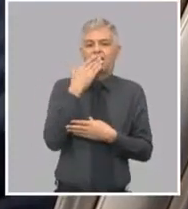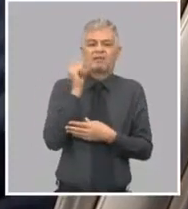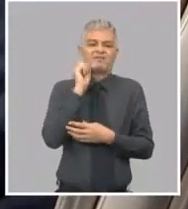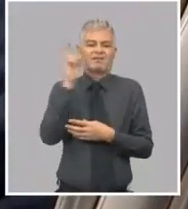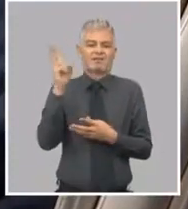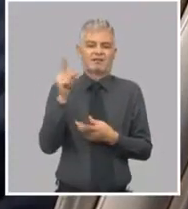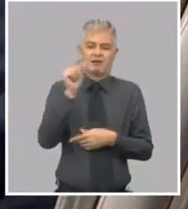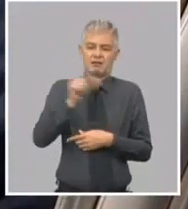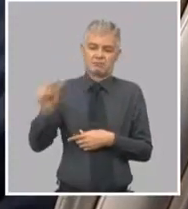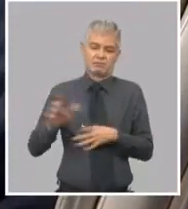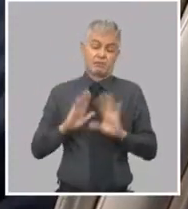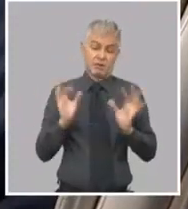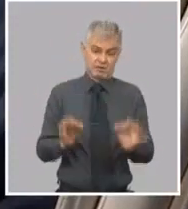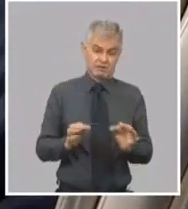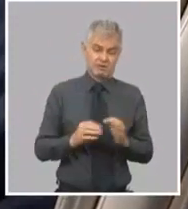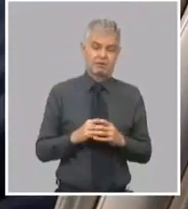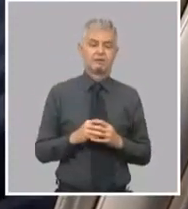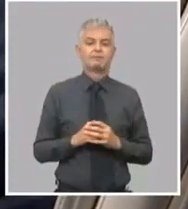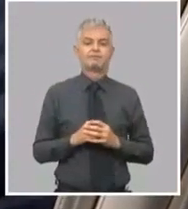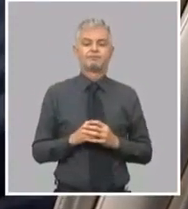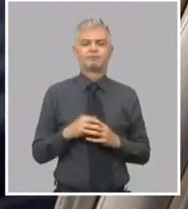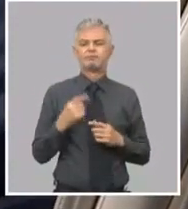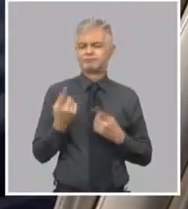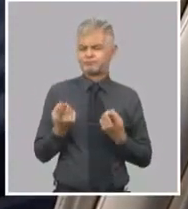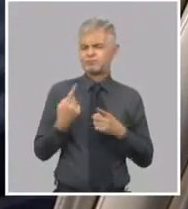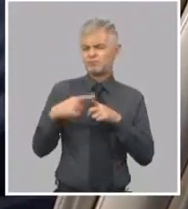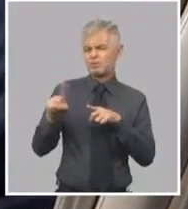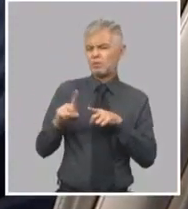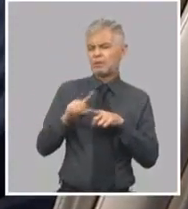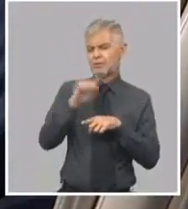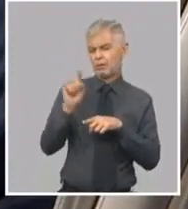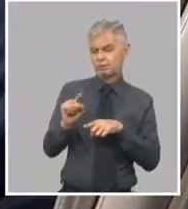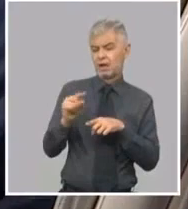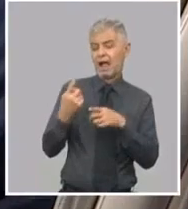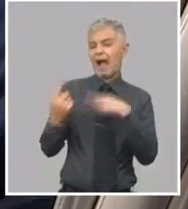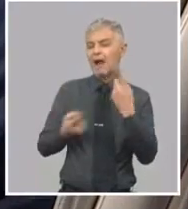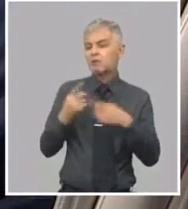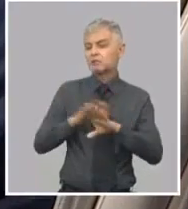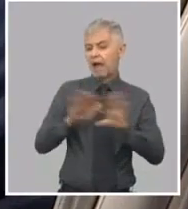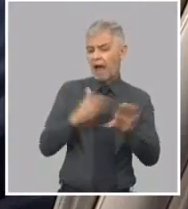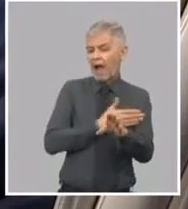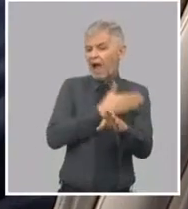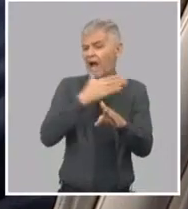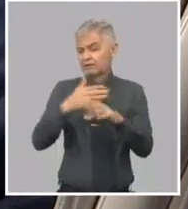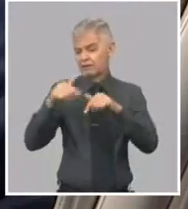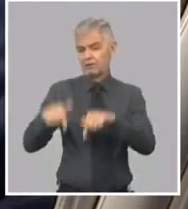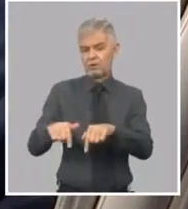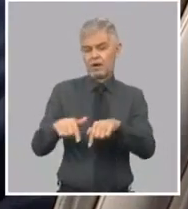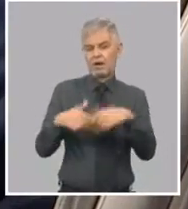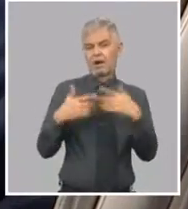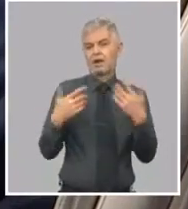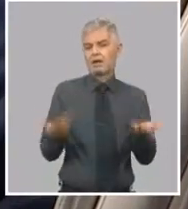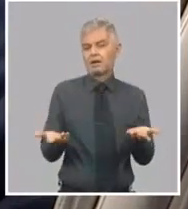las personas méritos algo que ya se ha venido implementando se es todo